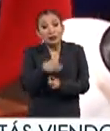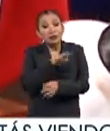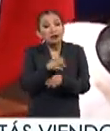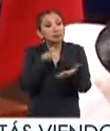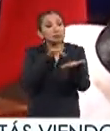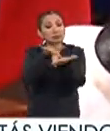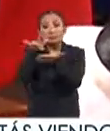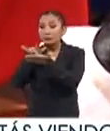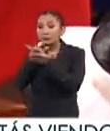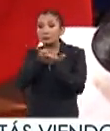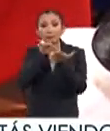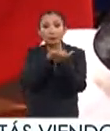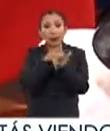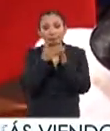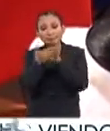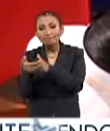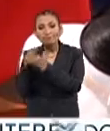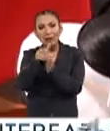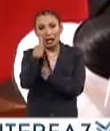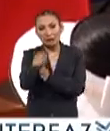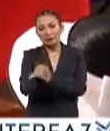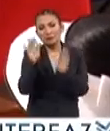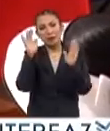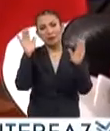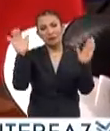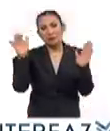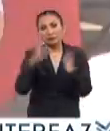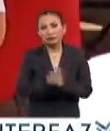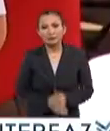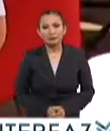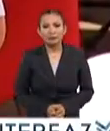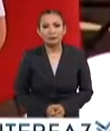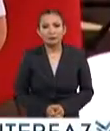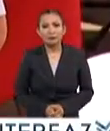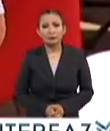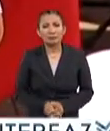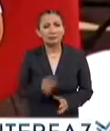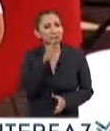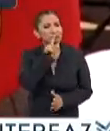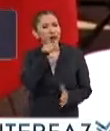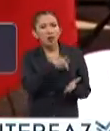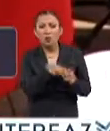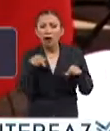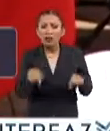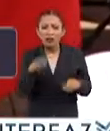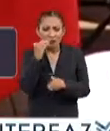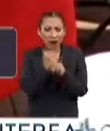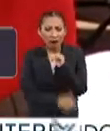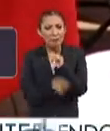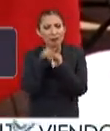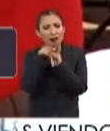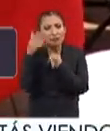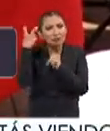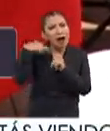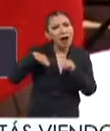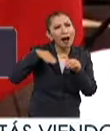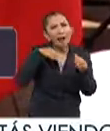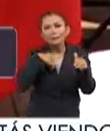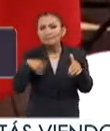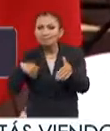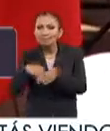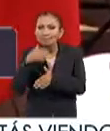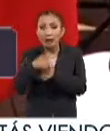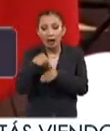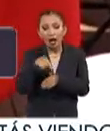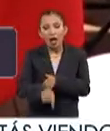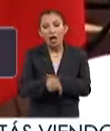quienes apoyaron el navegar de estos maravillosos veleros. ¿Qué mejor lugar para concluir esta travesía